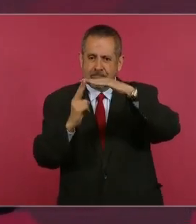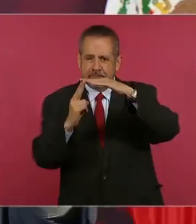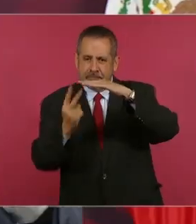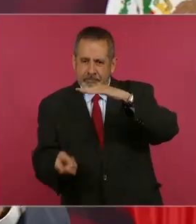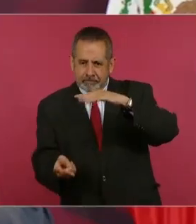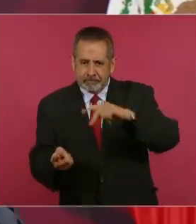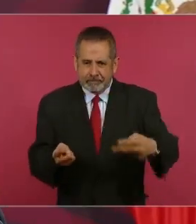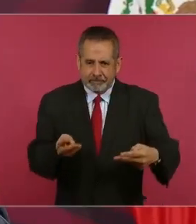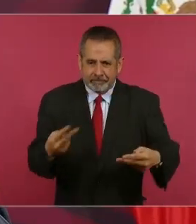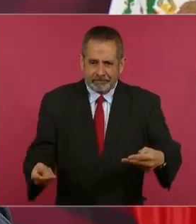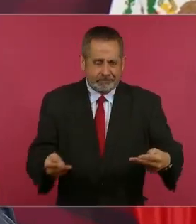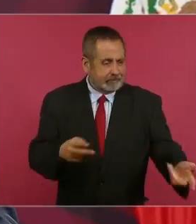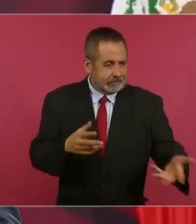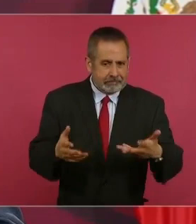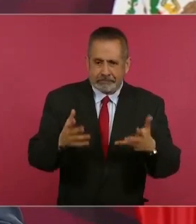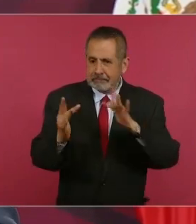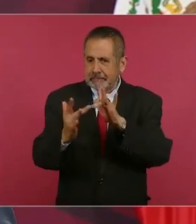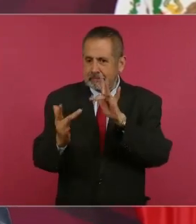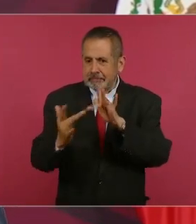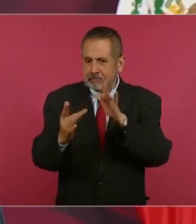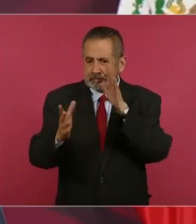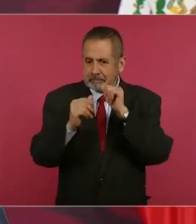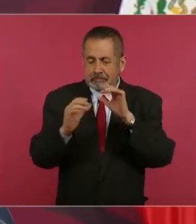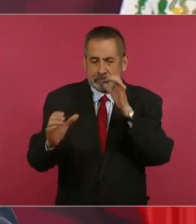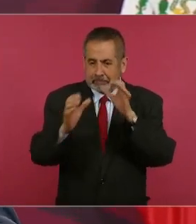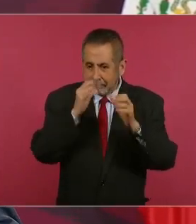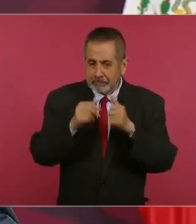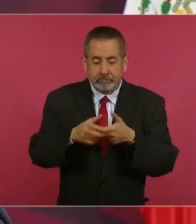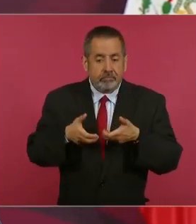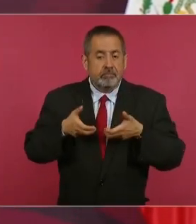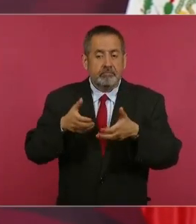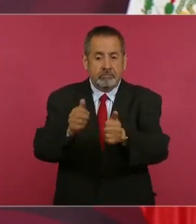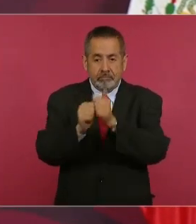además incomunicación también por carretera.